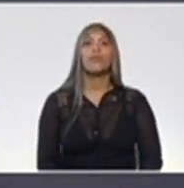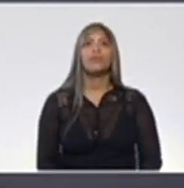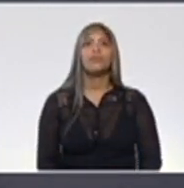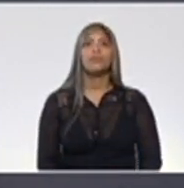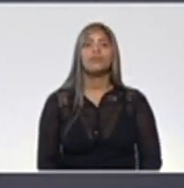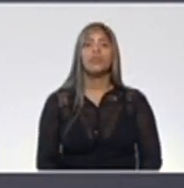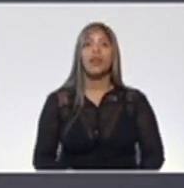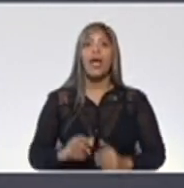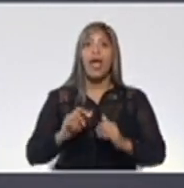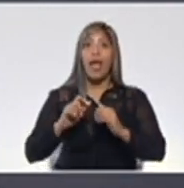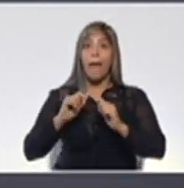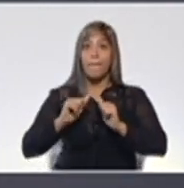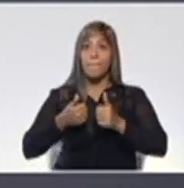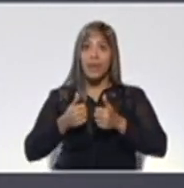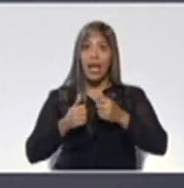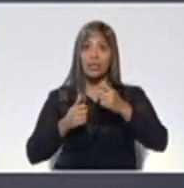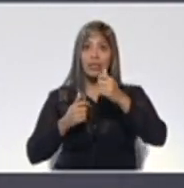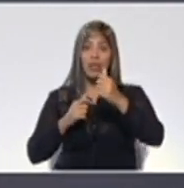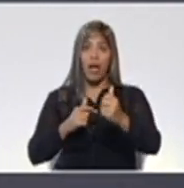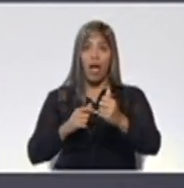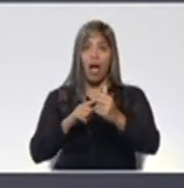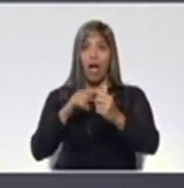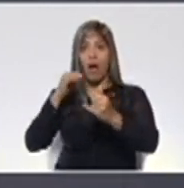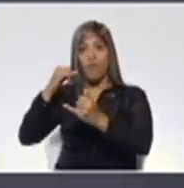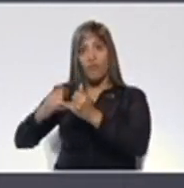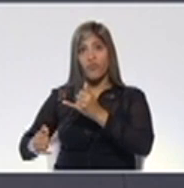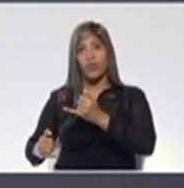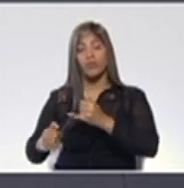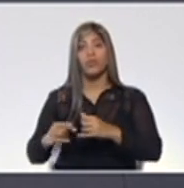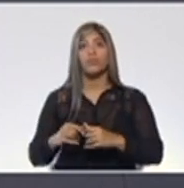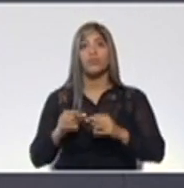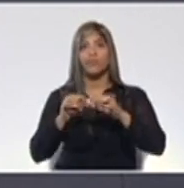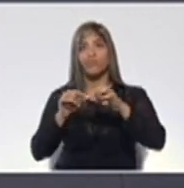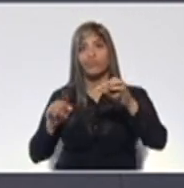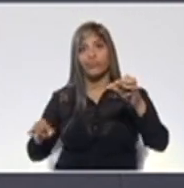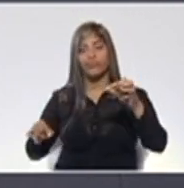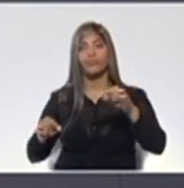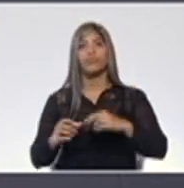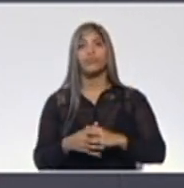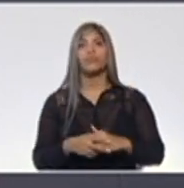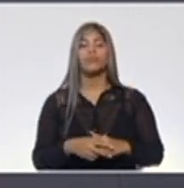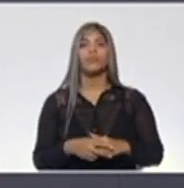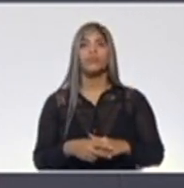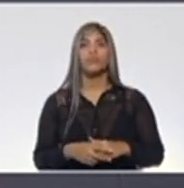el punto de origen y el punto extremo determina un vector,